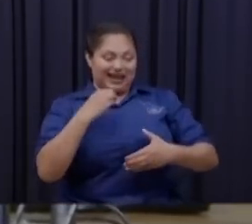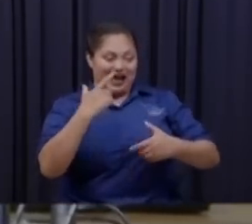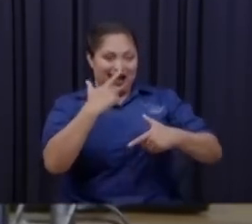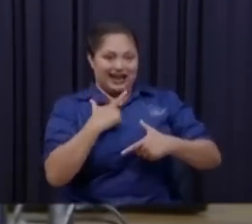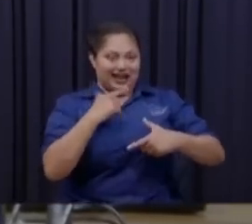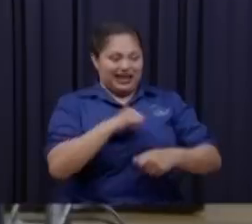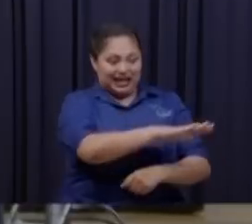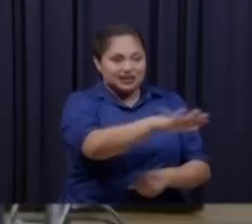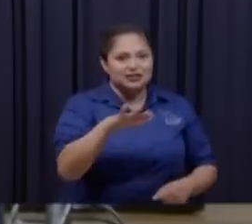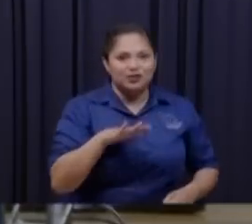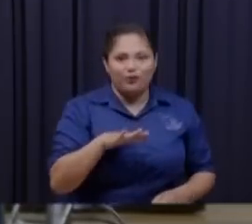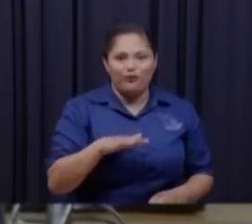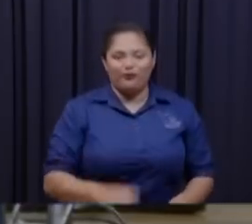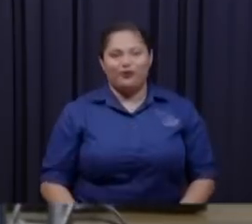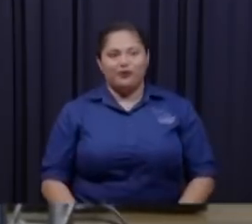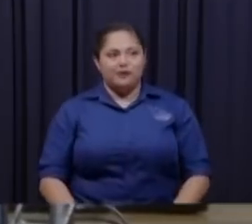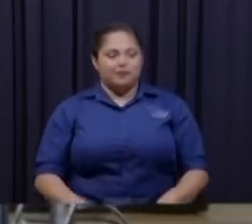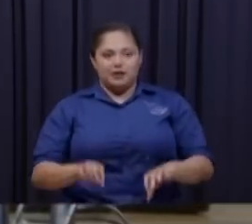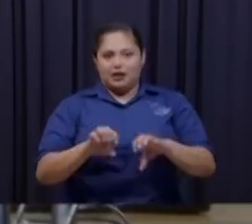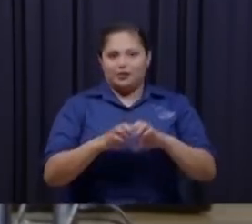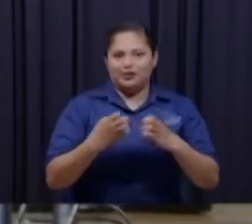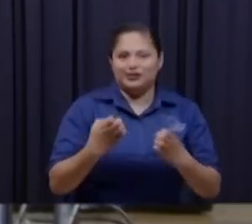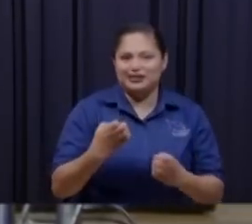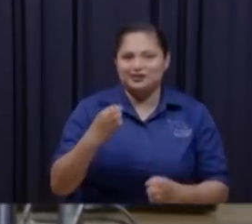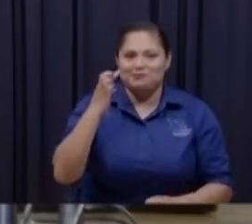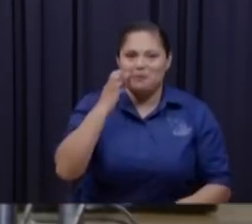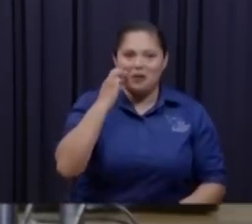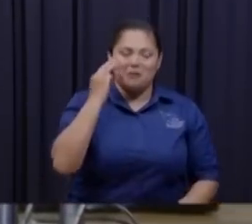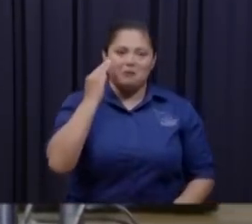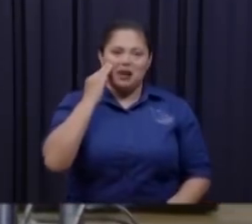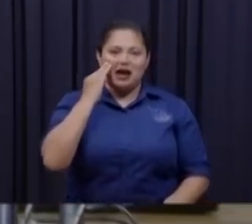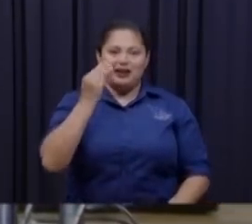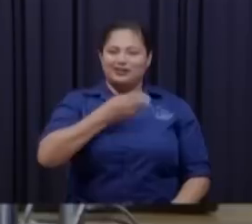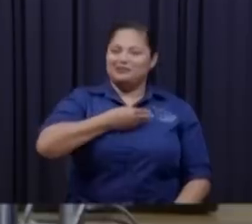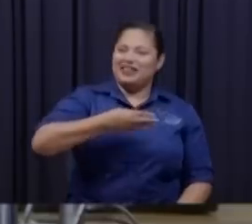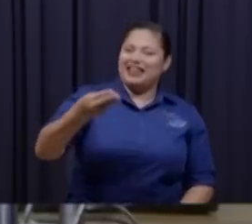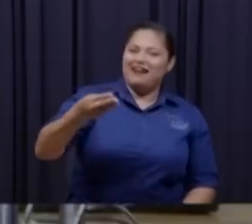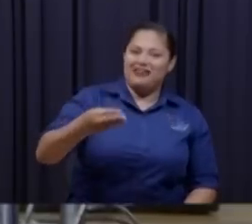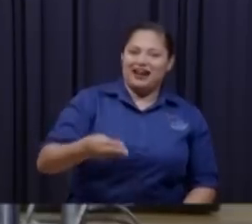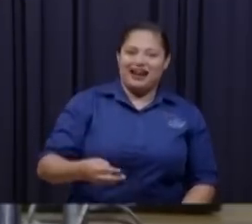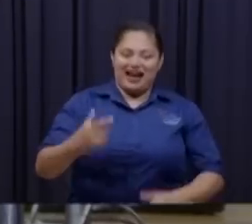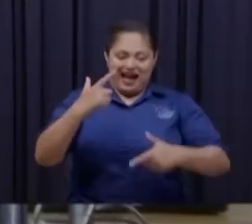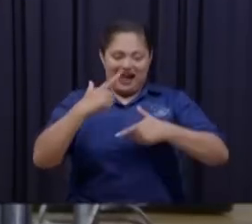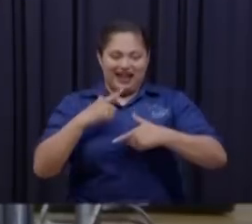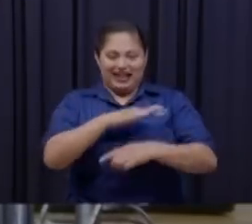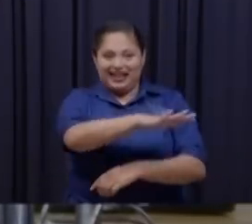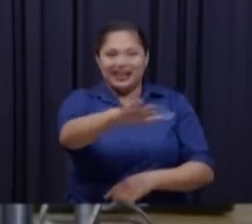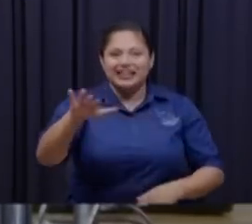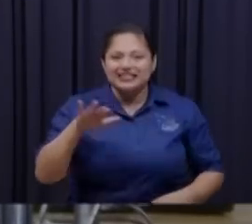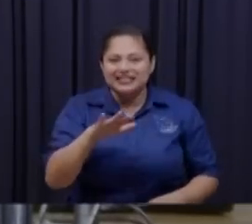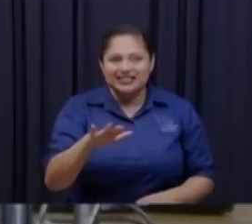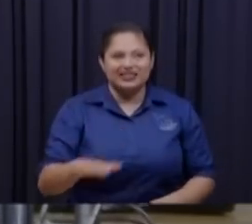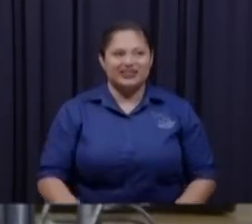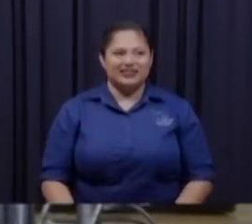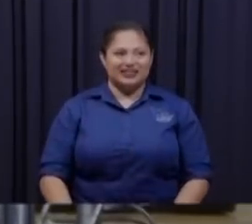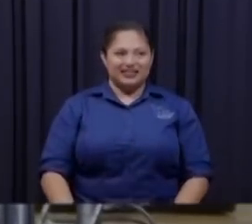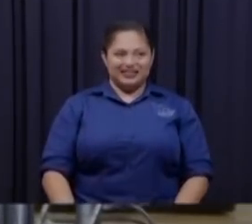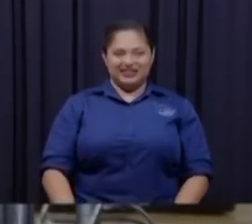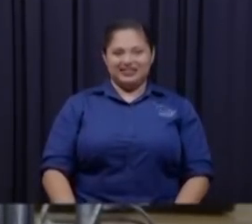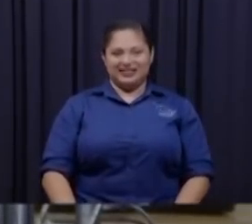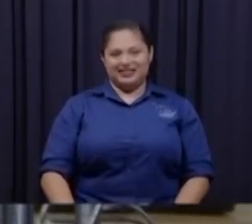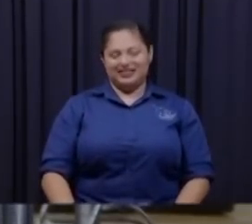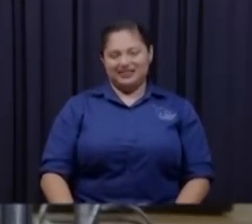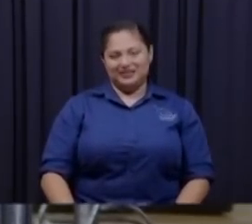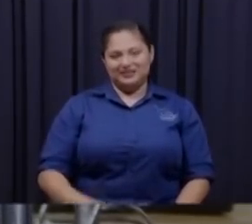Entonces lo agarraban los papás y lo llevaban al cuartel. Aquí le dejo a este para que me lo enderece, para que me lo